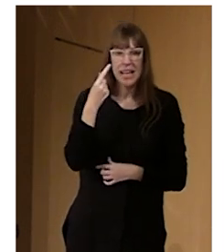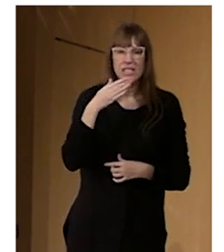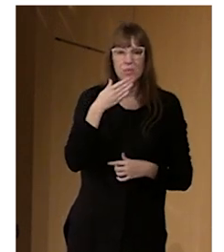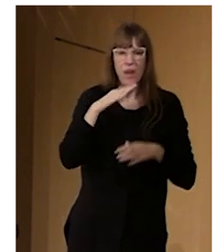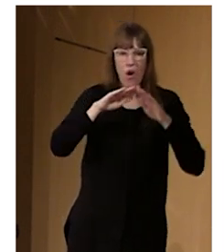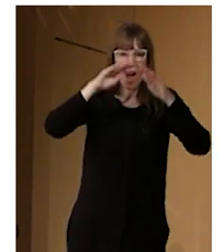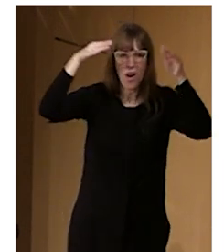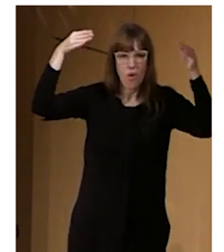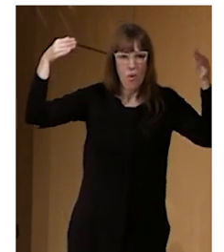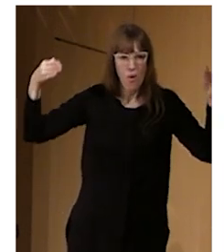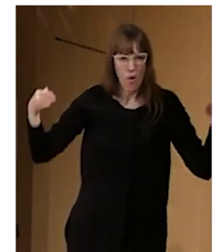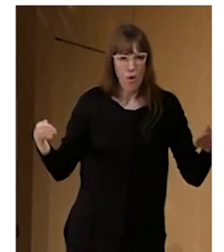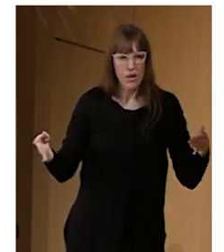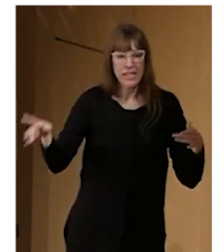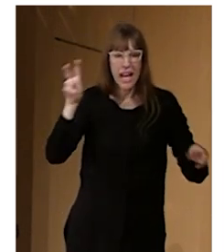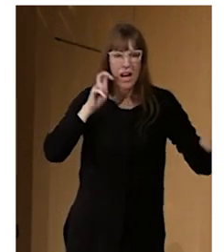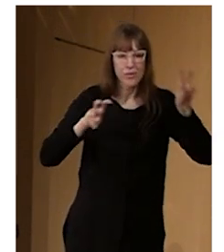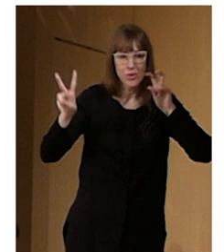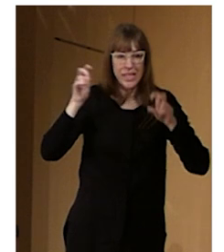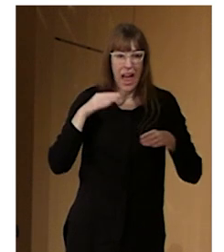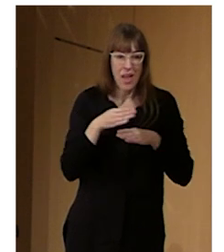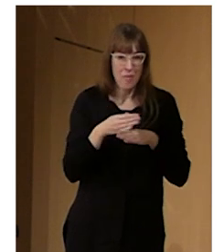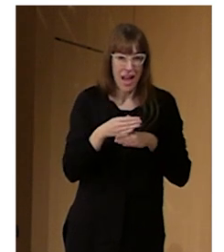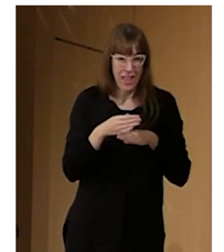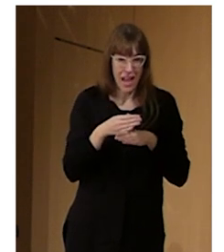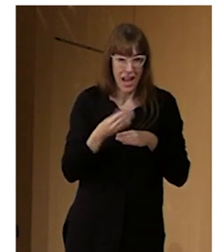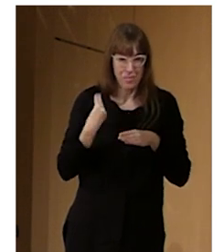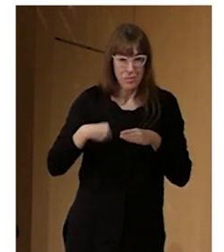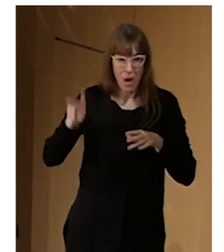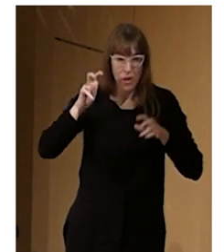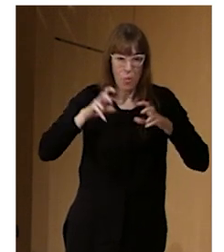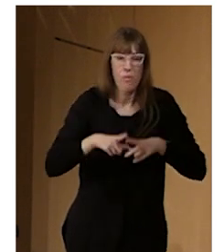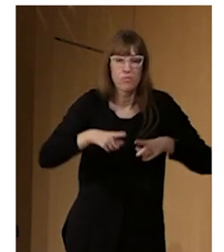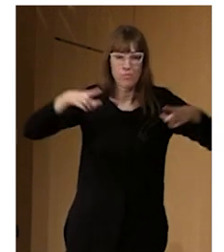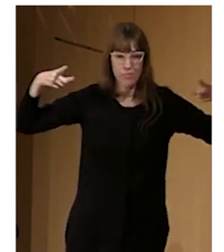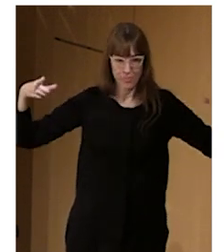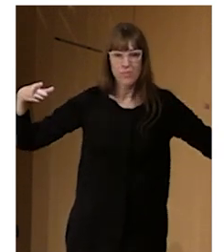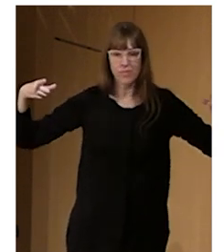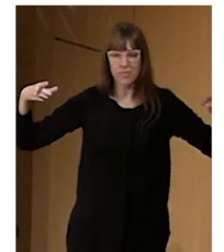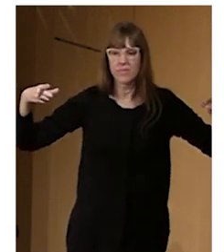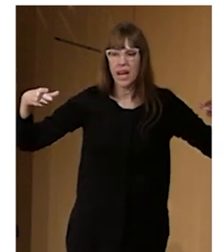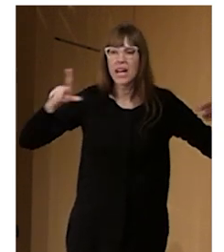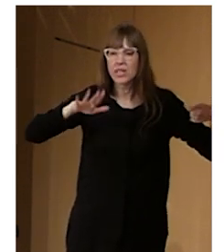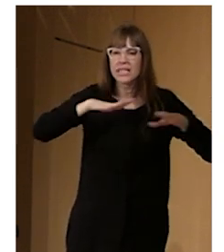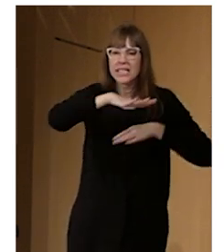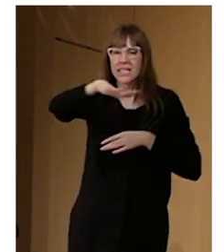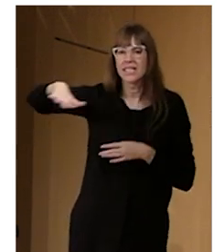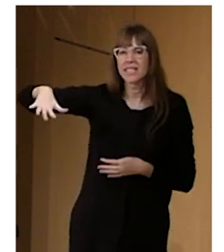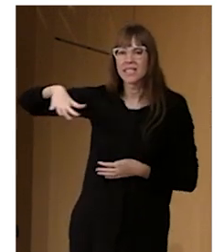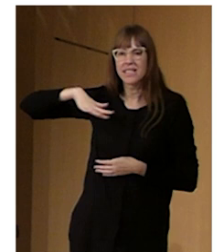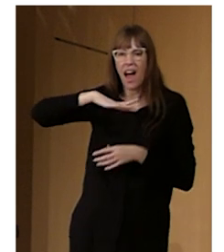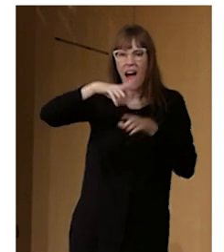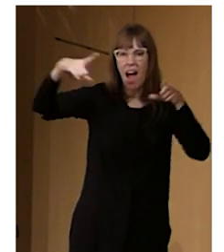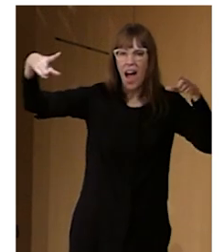un vino viejo que va envejeciendo y va mejorando si cabe esa audición pero es un es eso no deja de ser una sala de